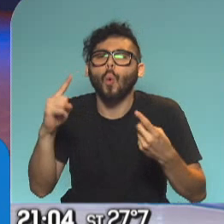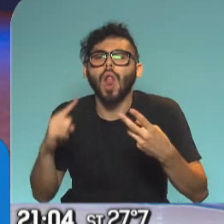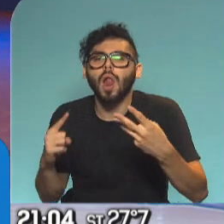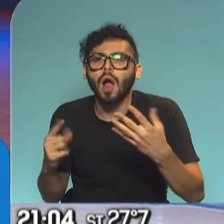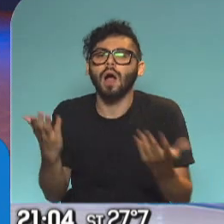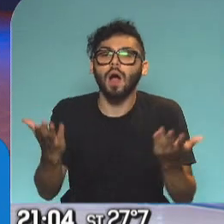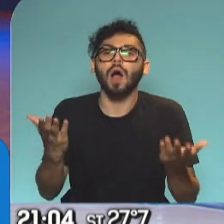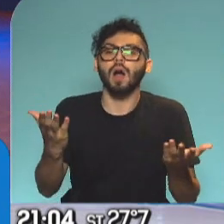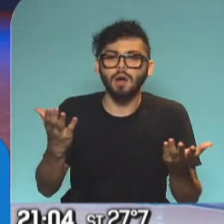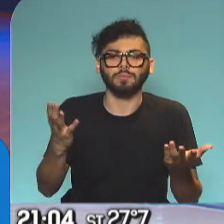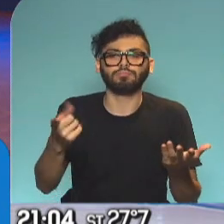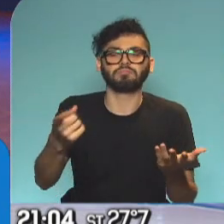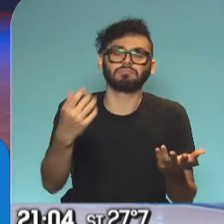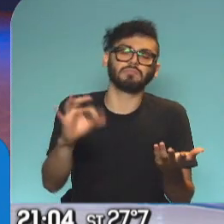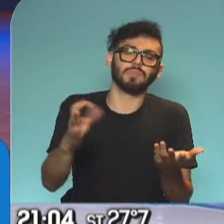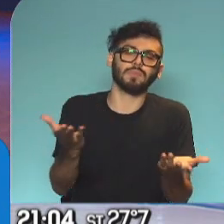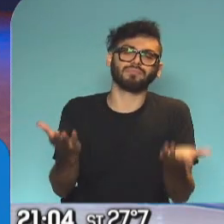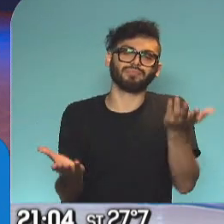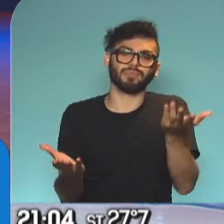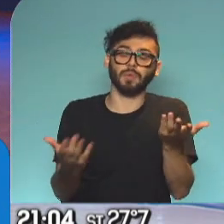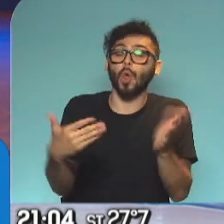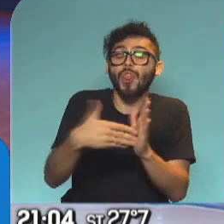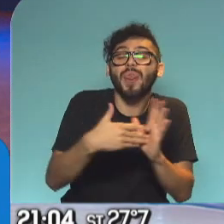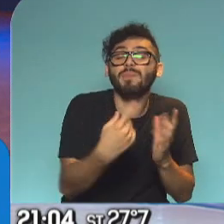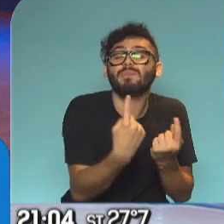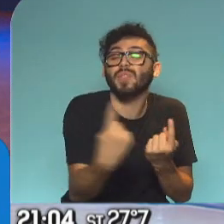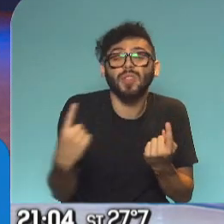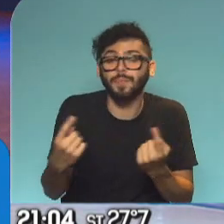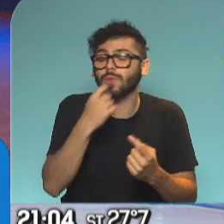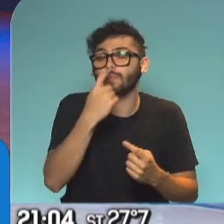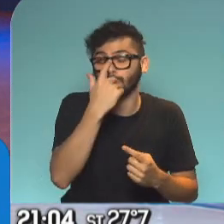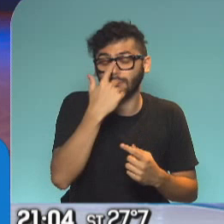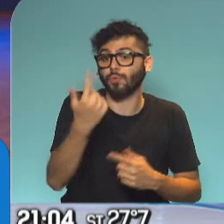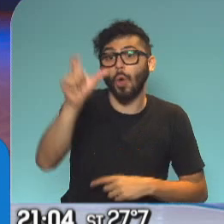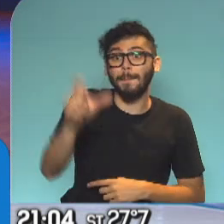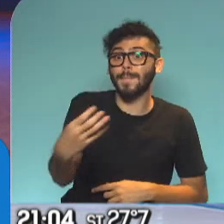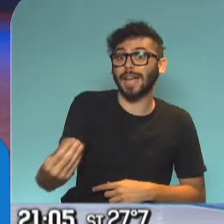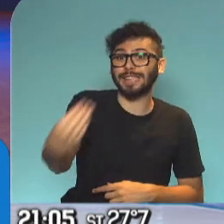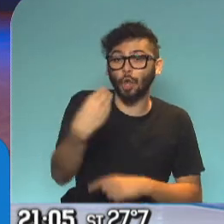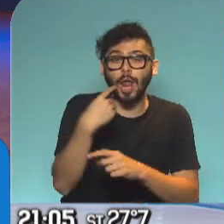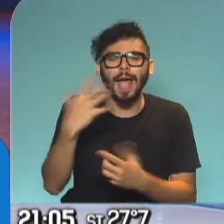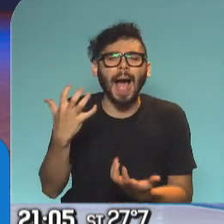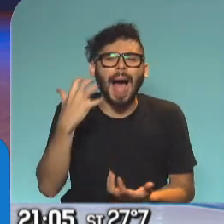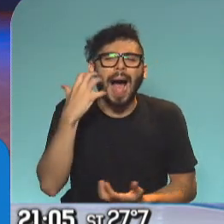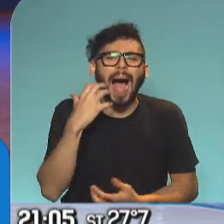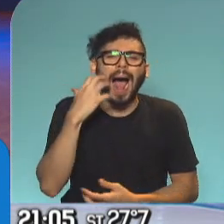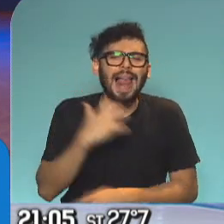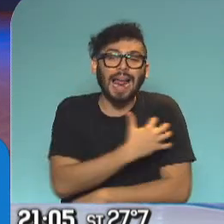que le correspondan a cada uno, ¿sí? O sea, si usted tiene un paciente que es muy alérgico, por